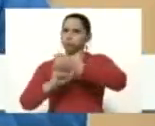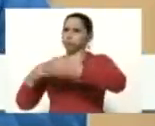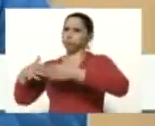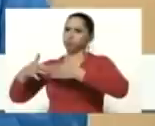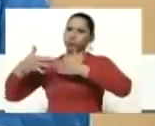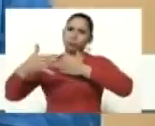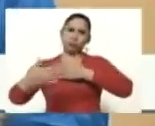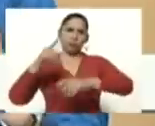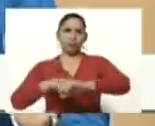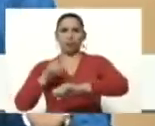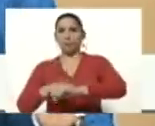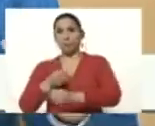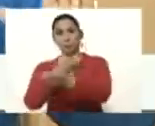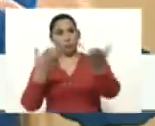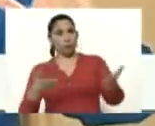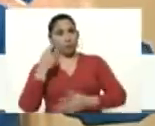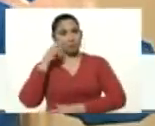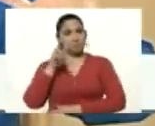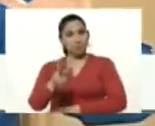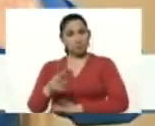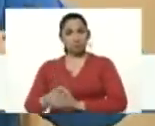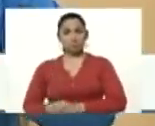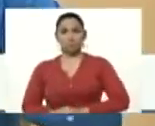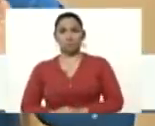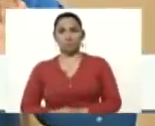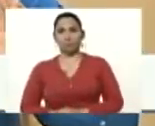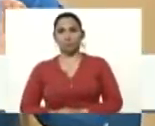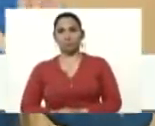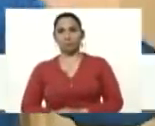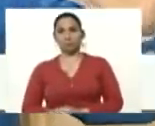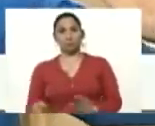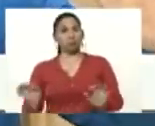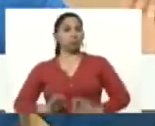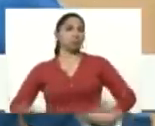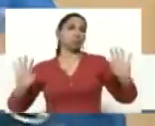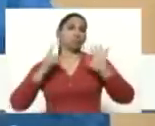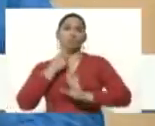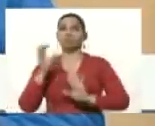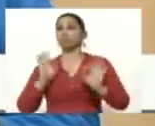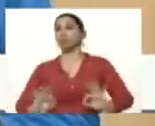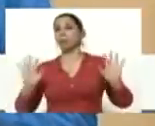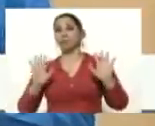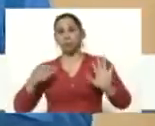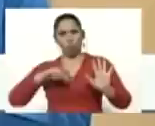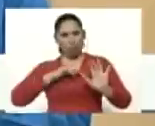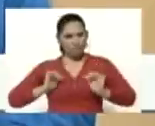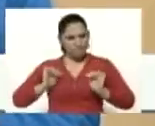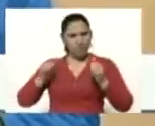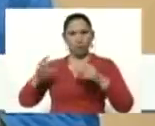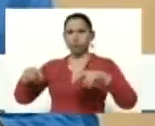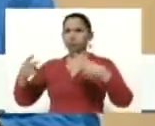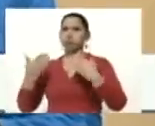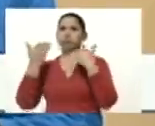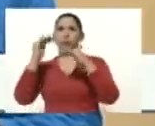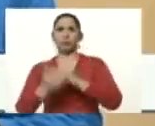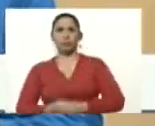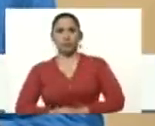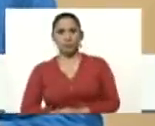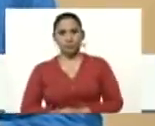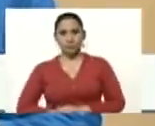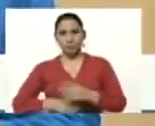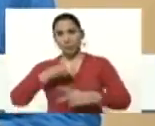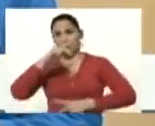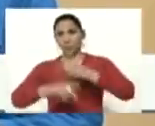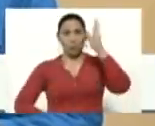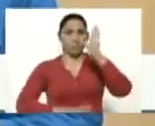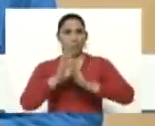tiempo. Ustedes lo van a ver, no digo más. Hemos arrancado una nueva etapa en la